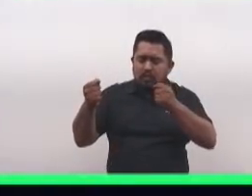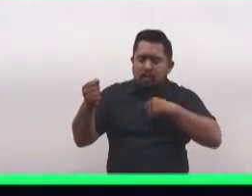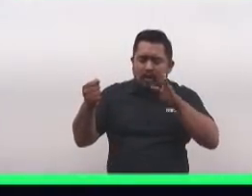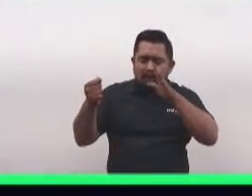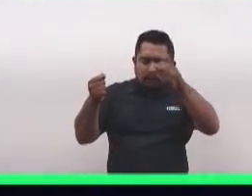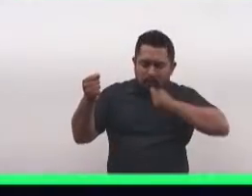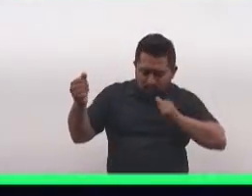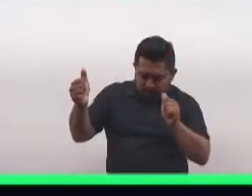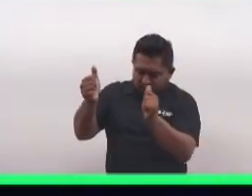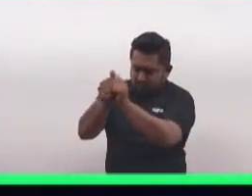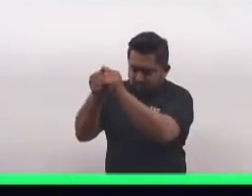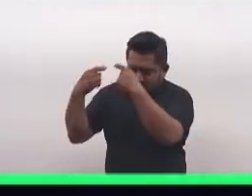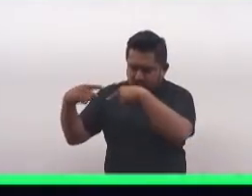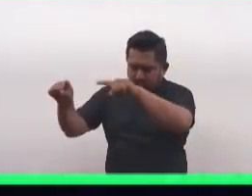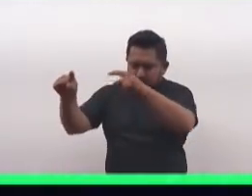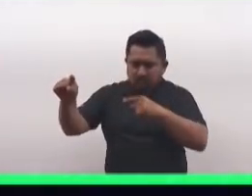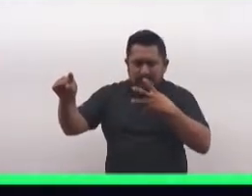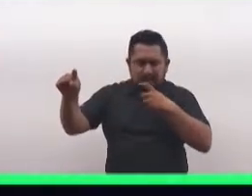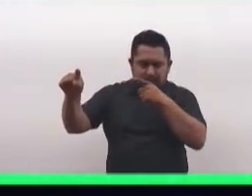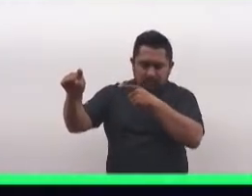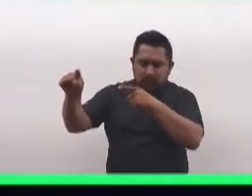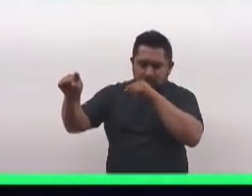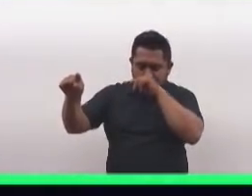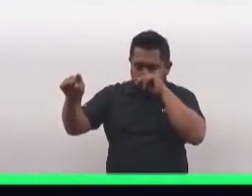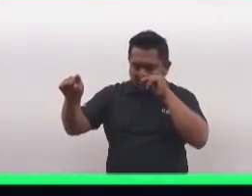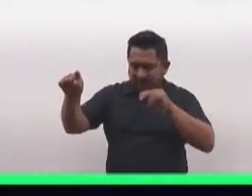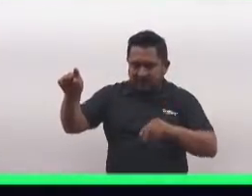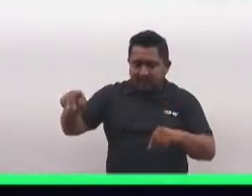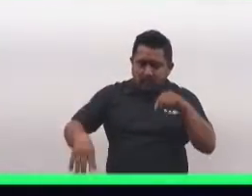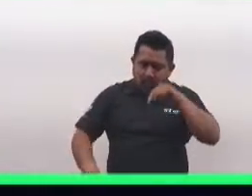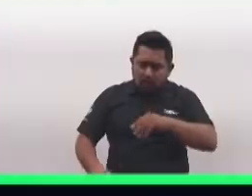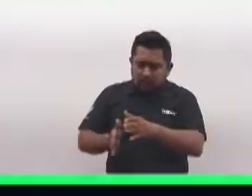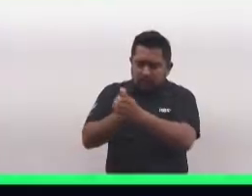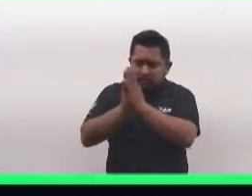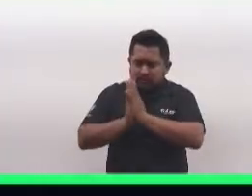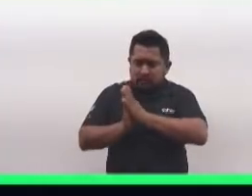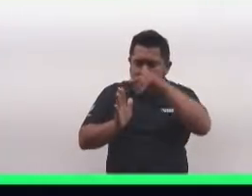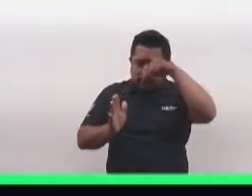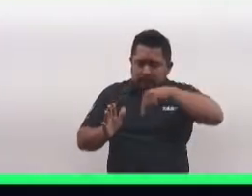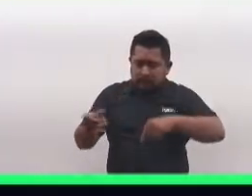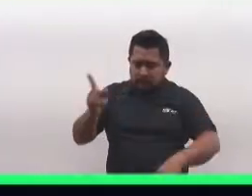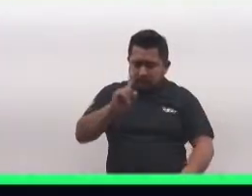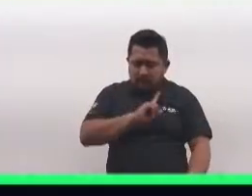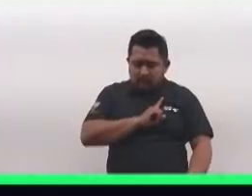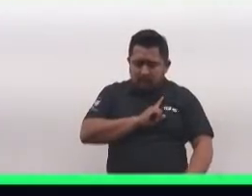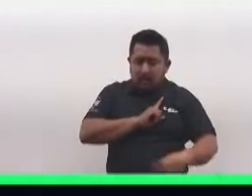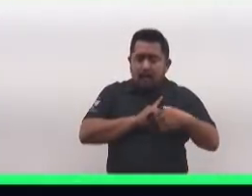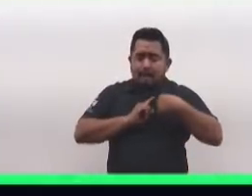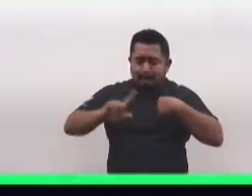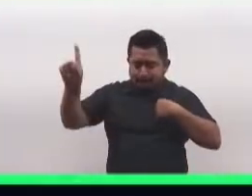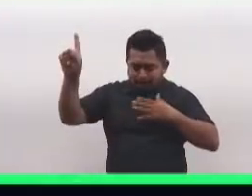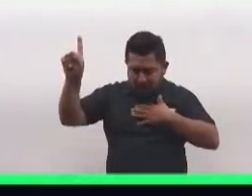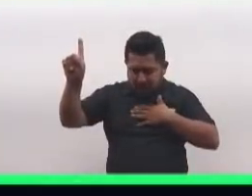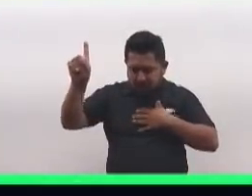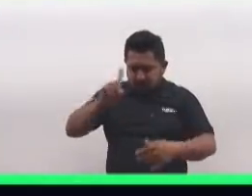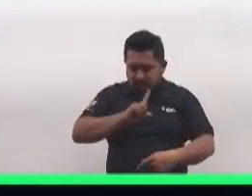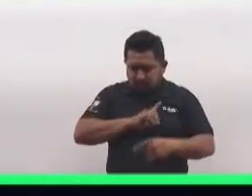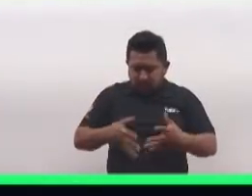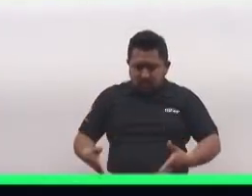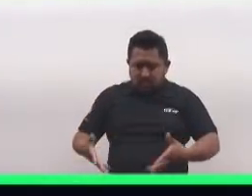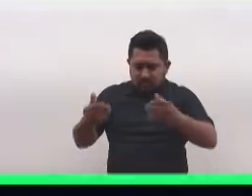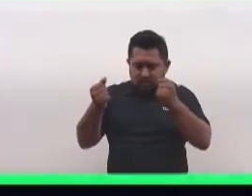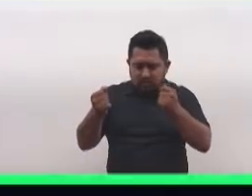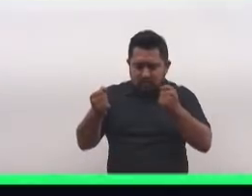cuando yo muera puede estar en tu presencia por siempre señor hoy te declaro mi señor y mi salvador